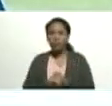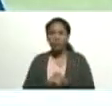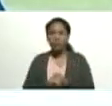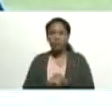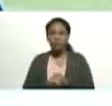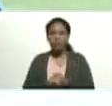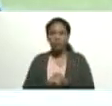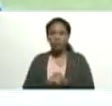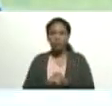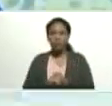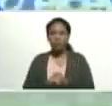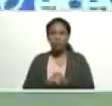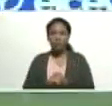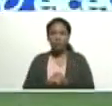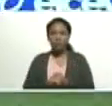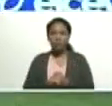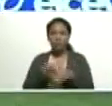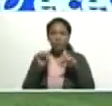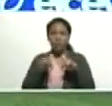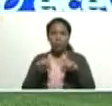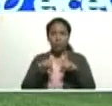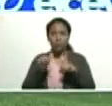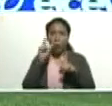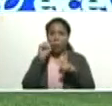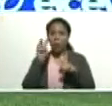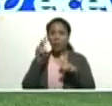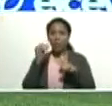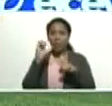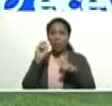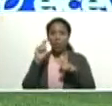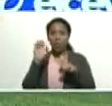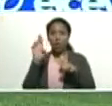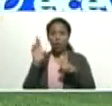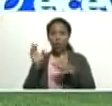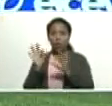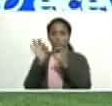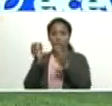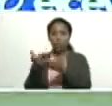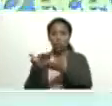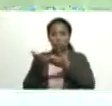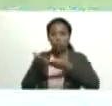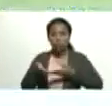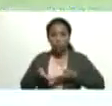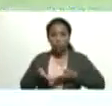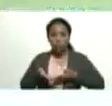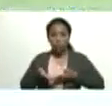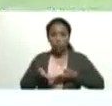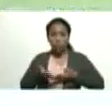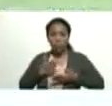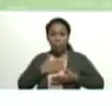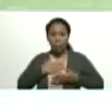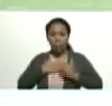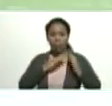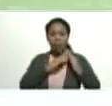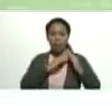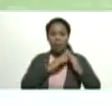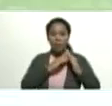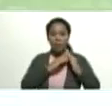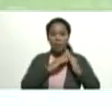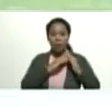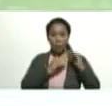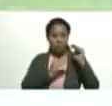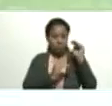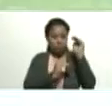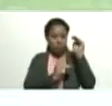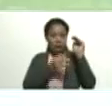repetido porque este se enfrió. Aquí Víctor Montilla de Boconó me regaló, me llevó para mi casa el